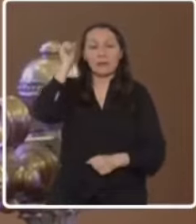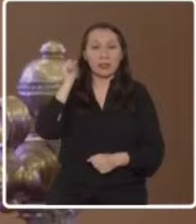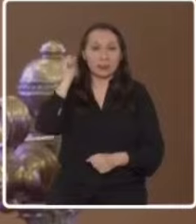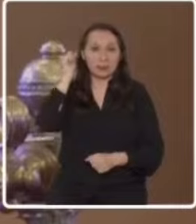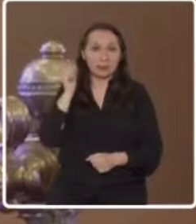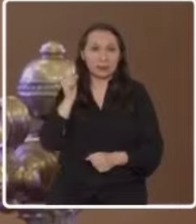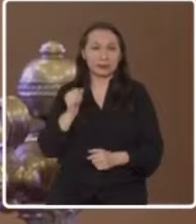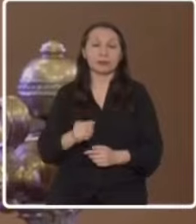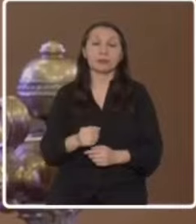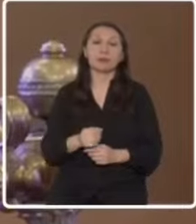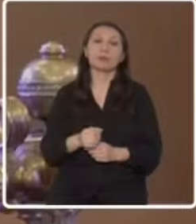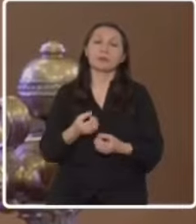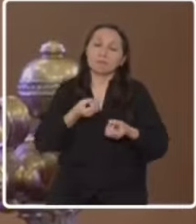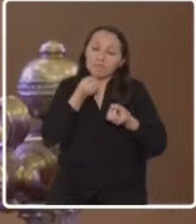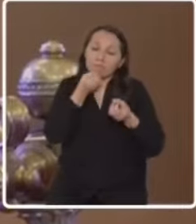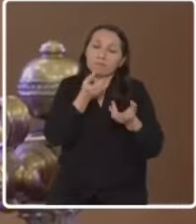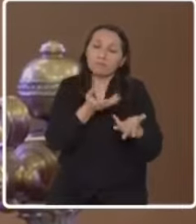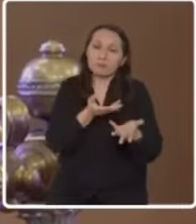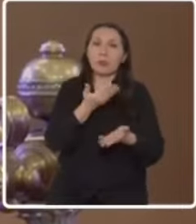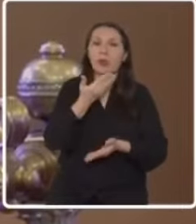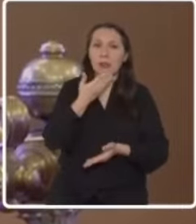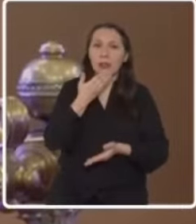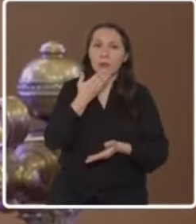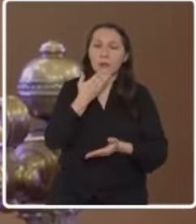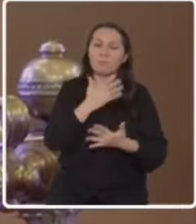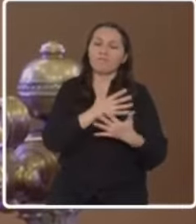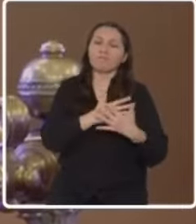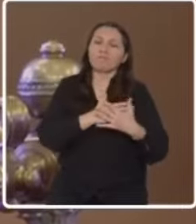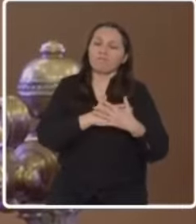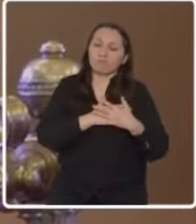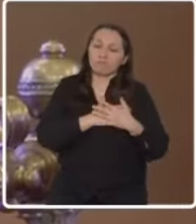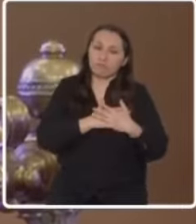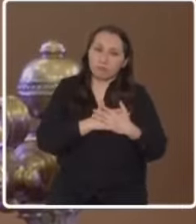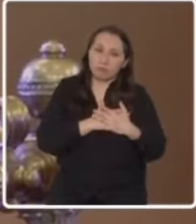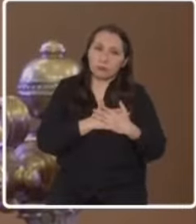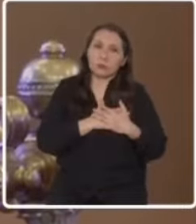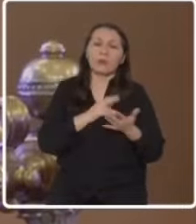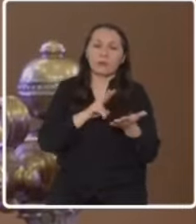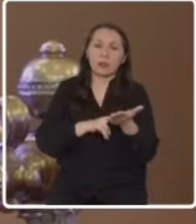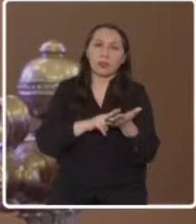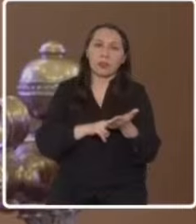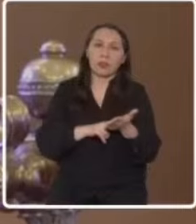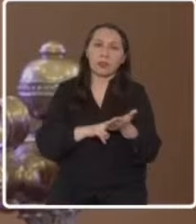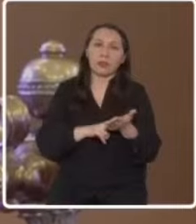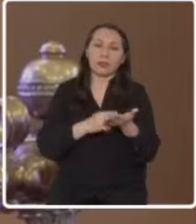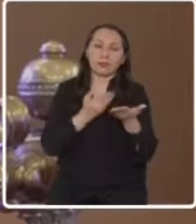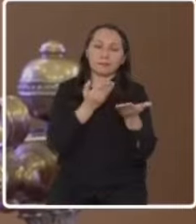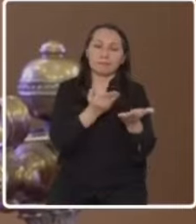Sebastián y les expreso también mis más sentidas y